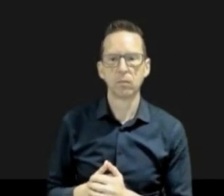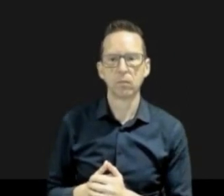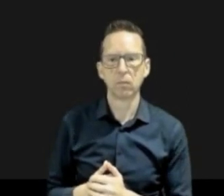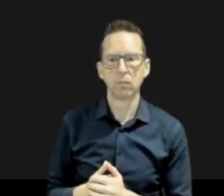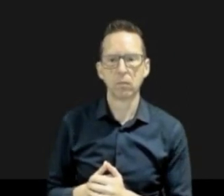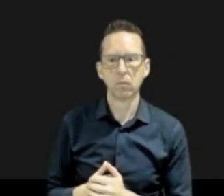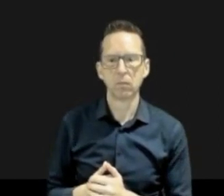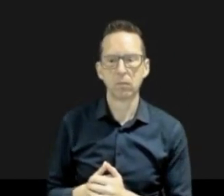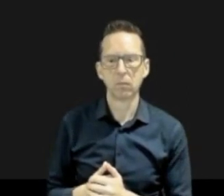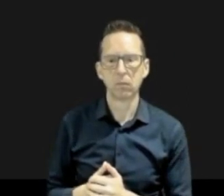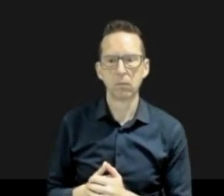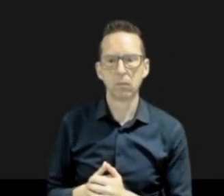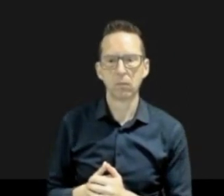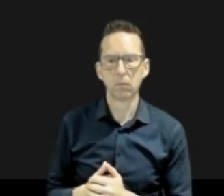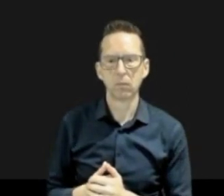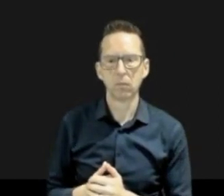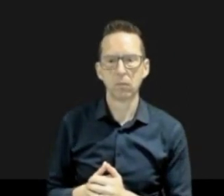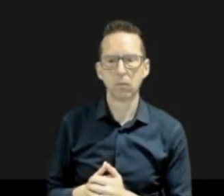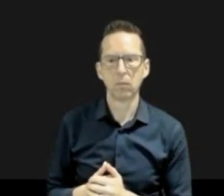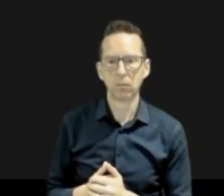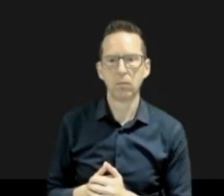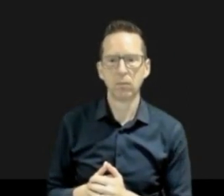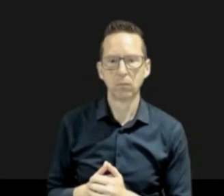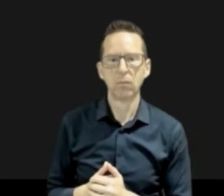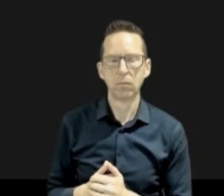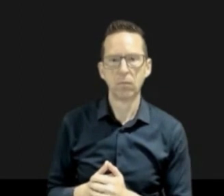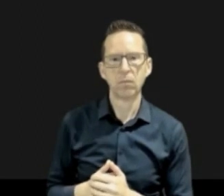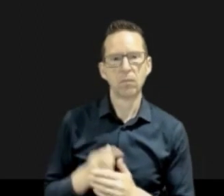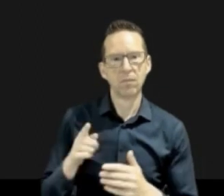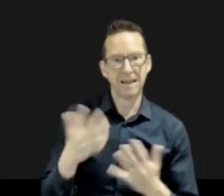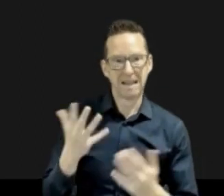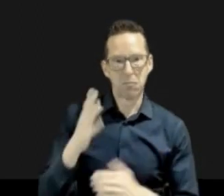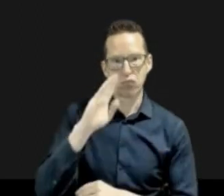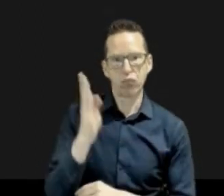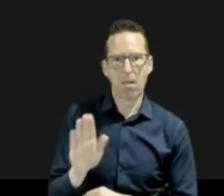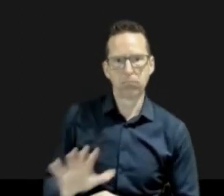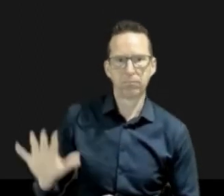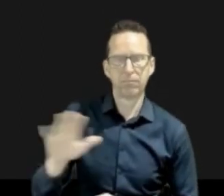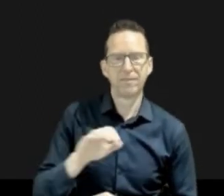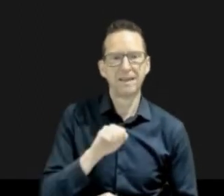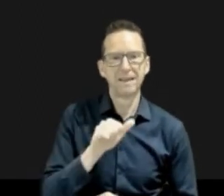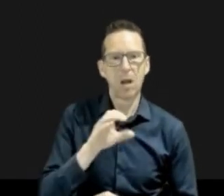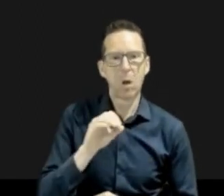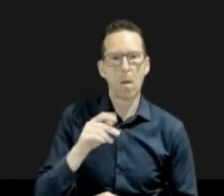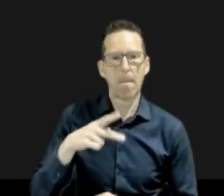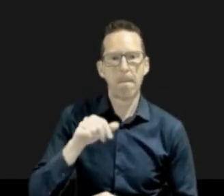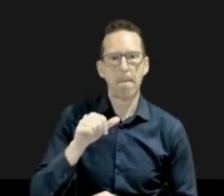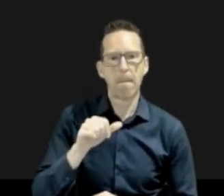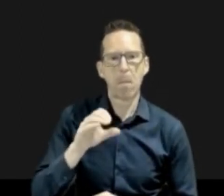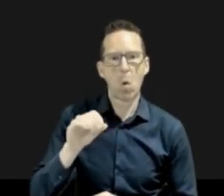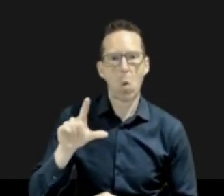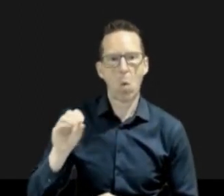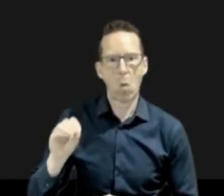por la defensa civil entonces haciendo unas asociaciones entre la